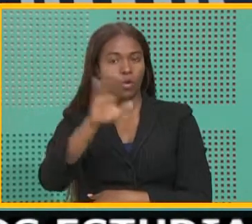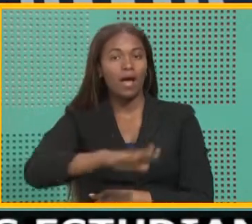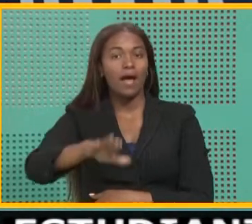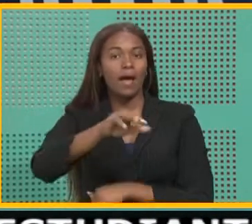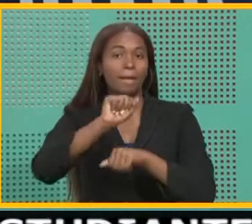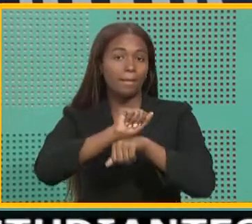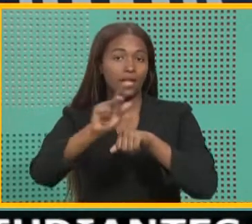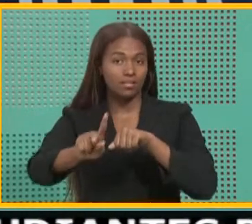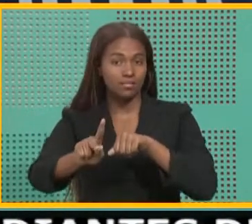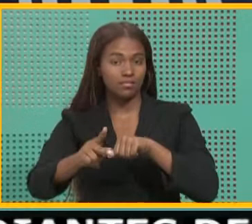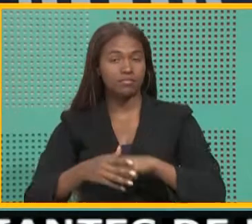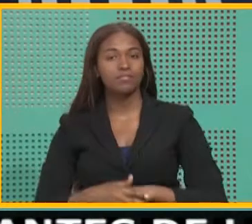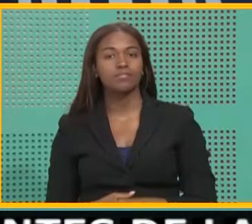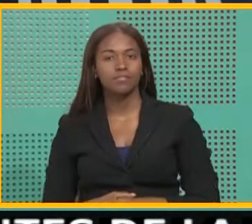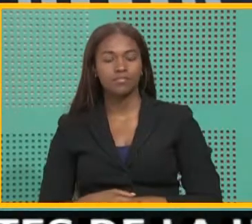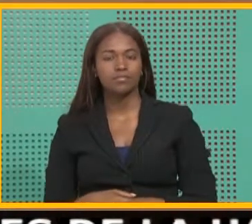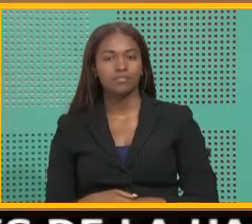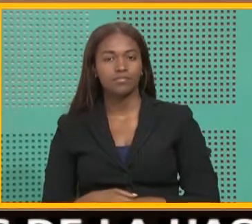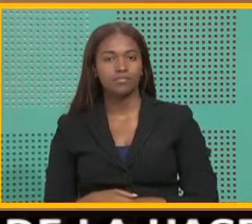Pantoja.